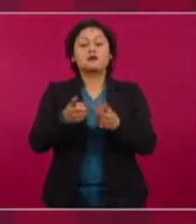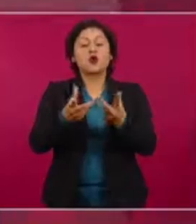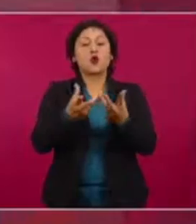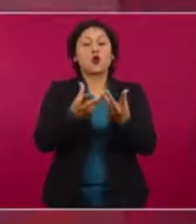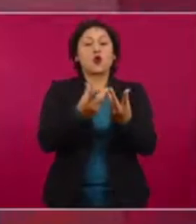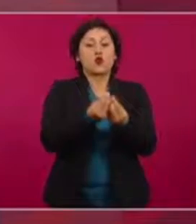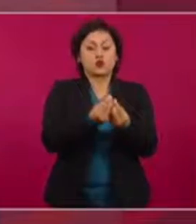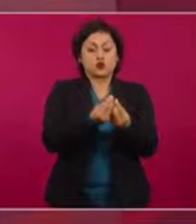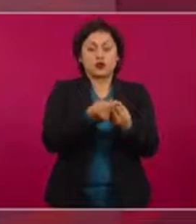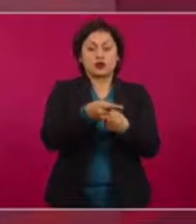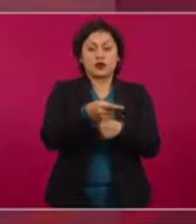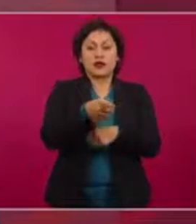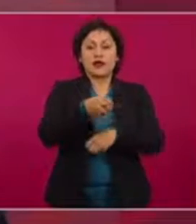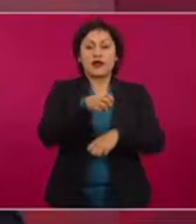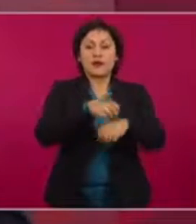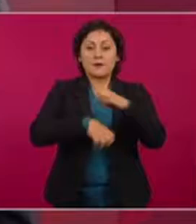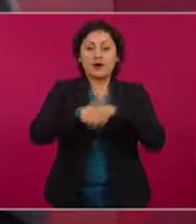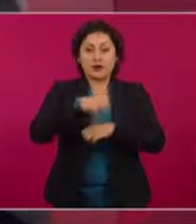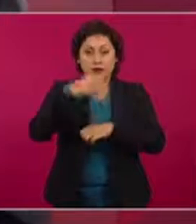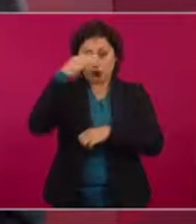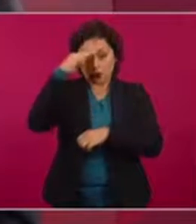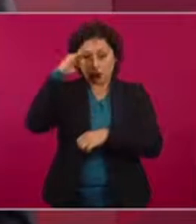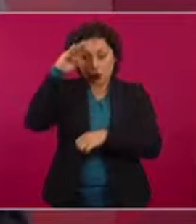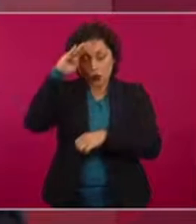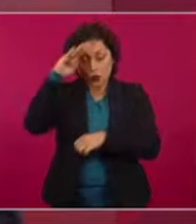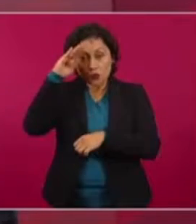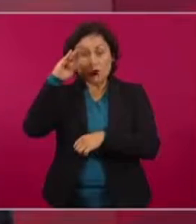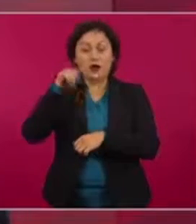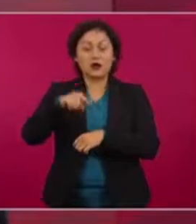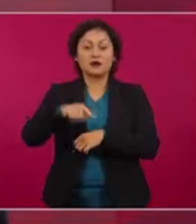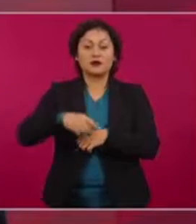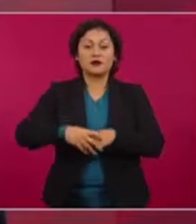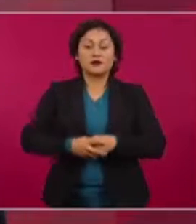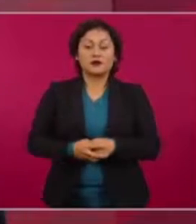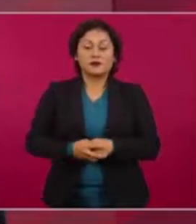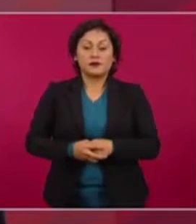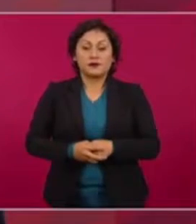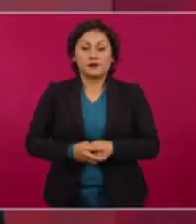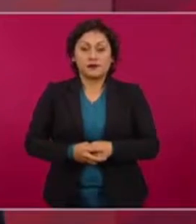Cuba, Márquez Skrinley,